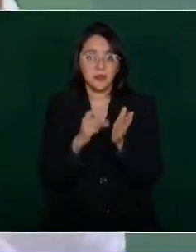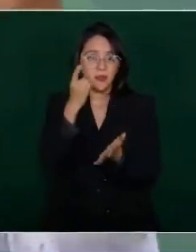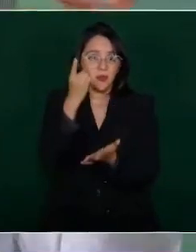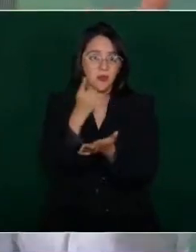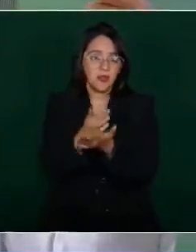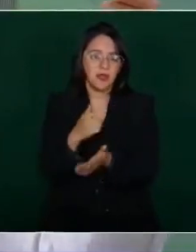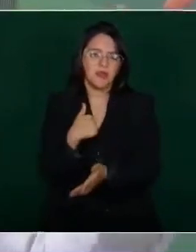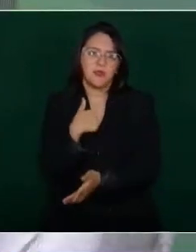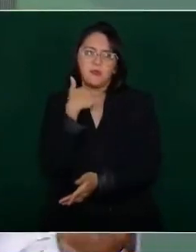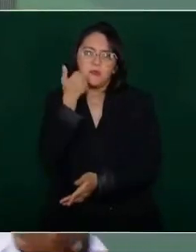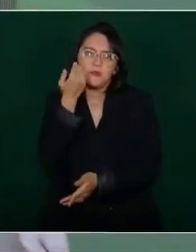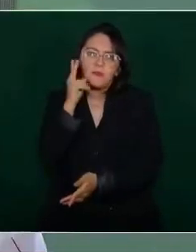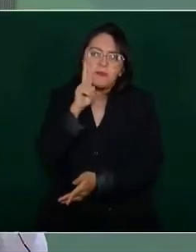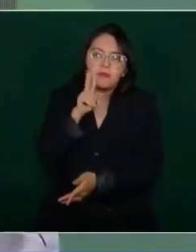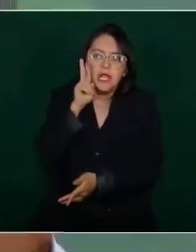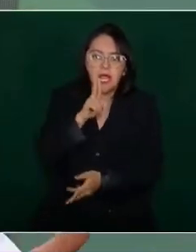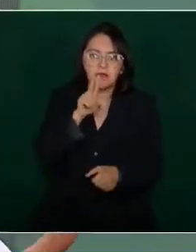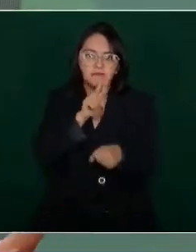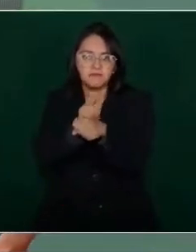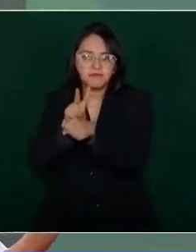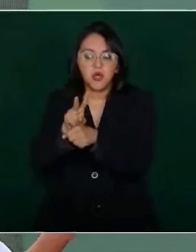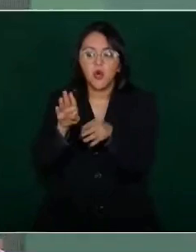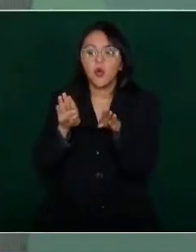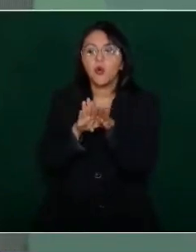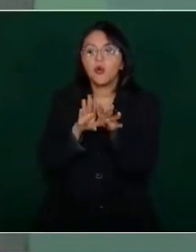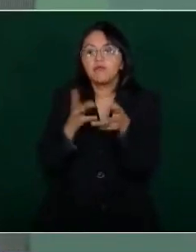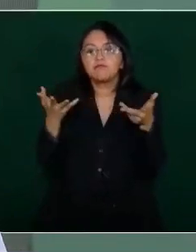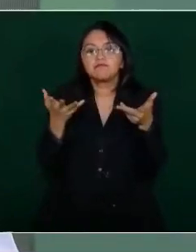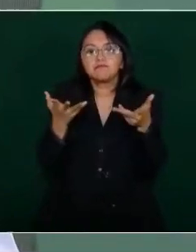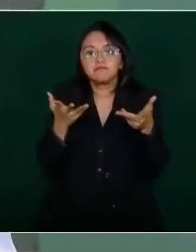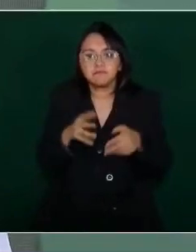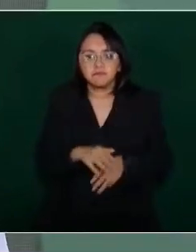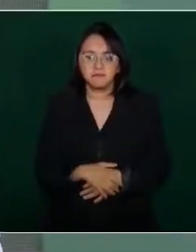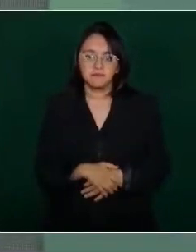ver cómo va el avance. También